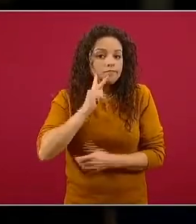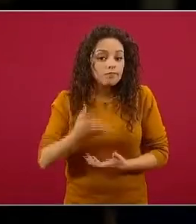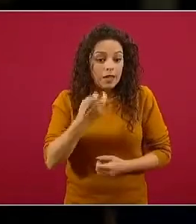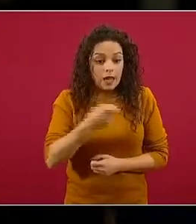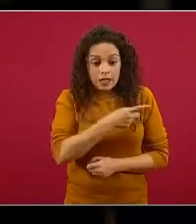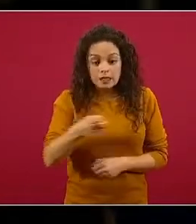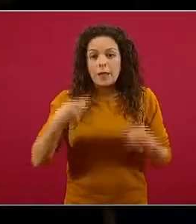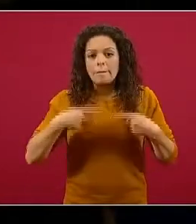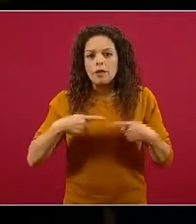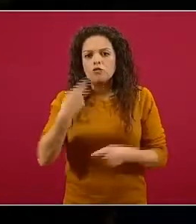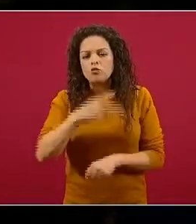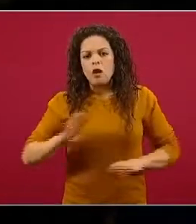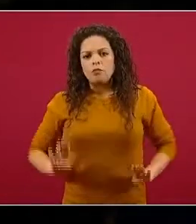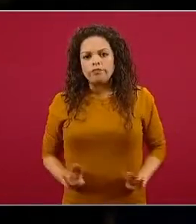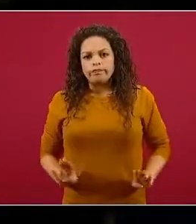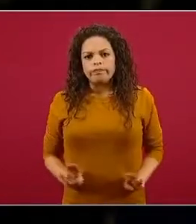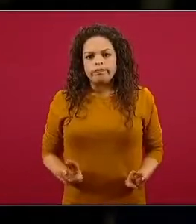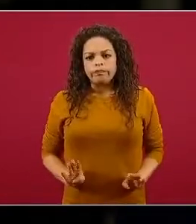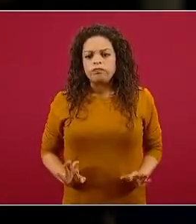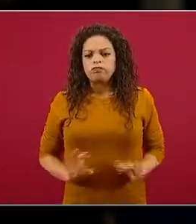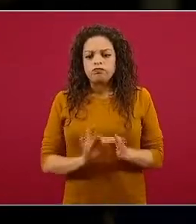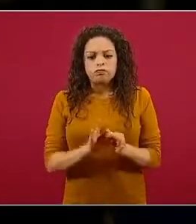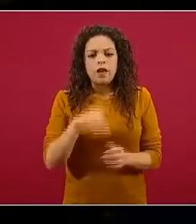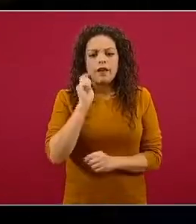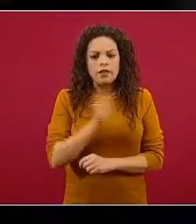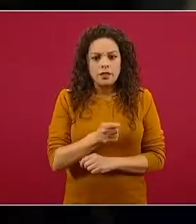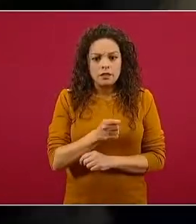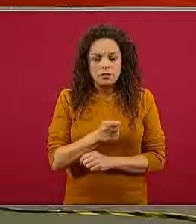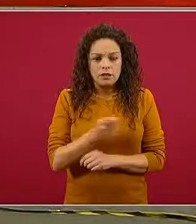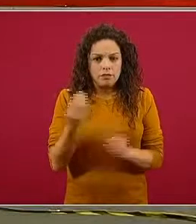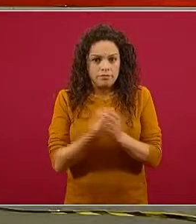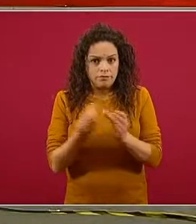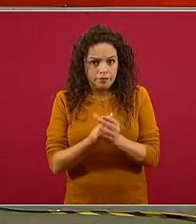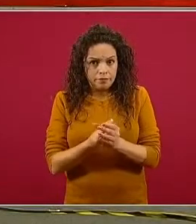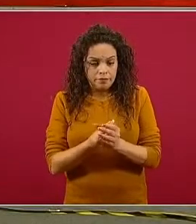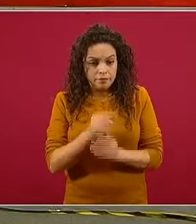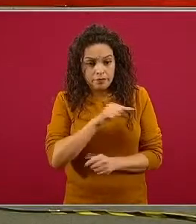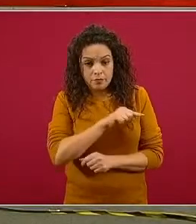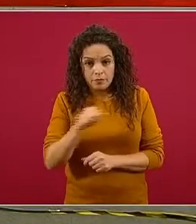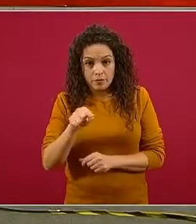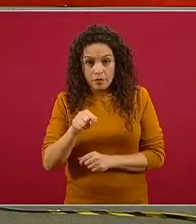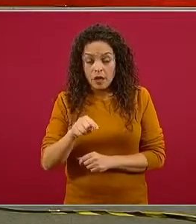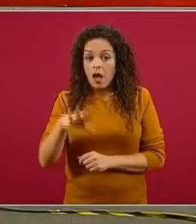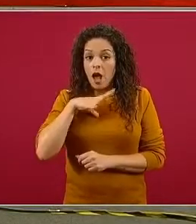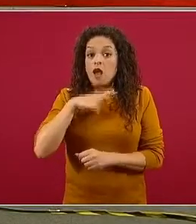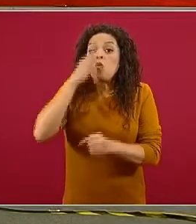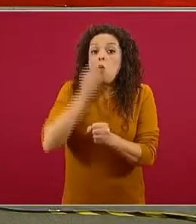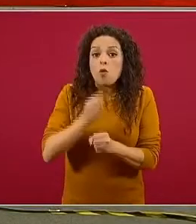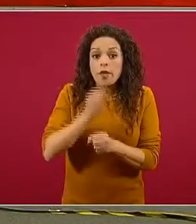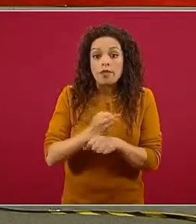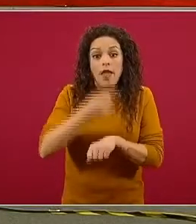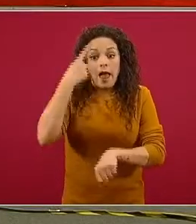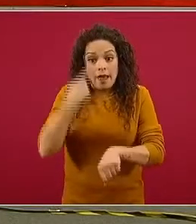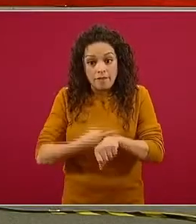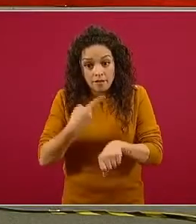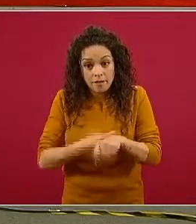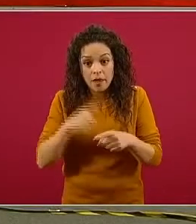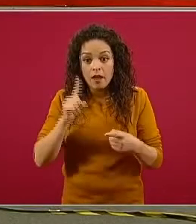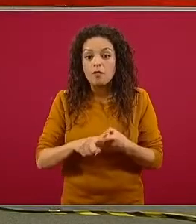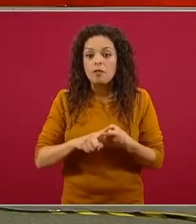personas, ¿qué características no se deben tener? Deben ser personas que están ahorita enfermas, personas